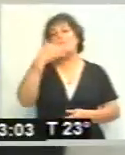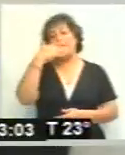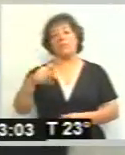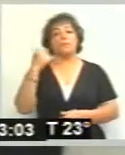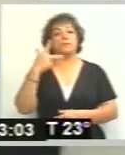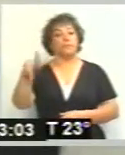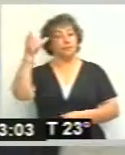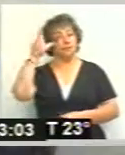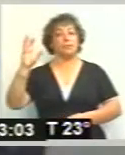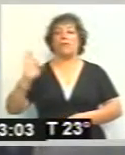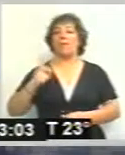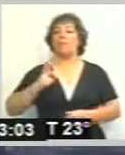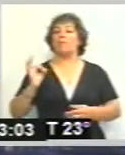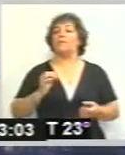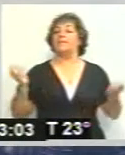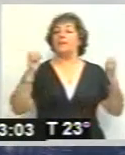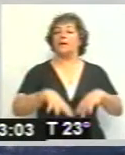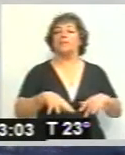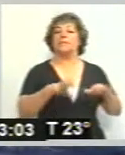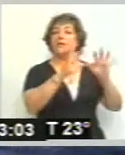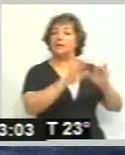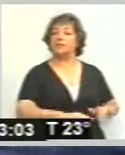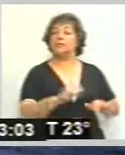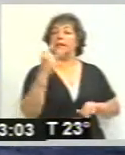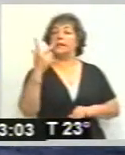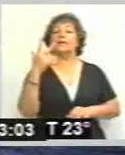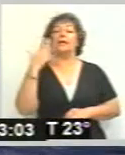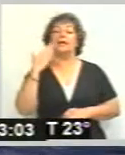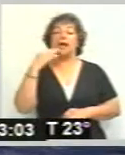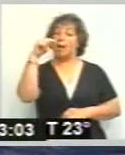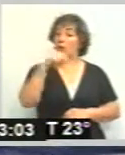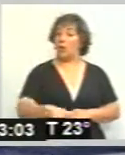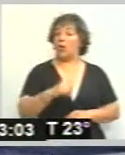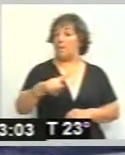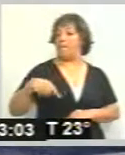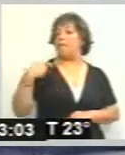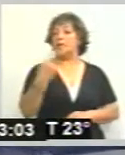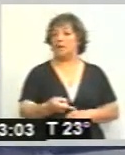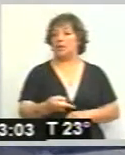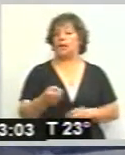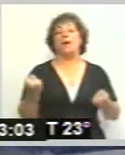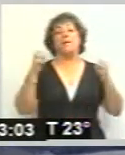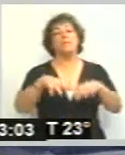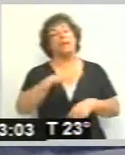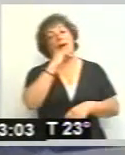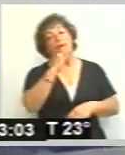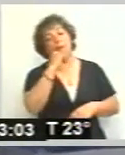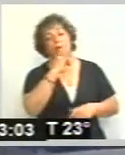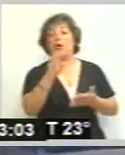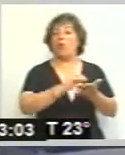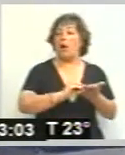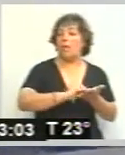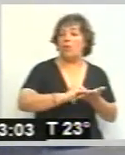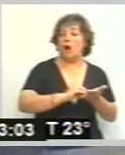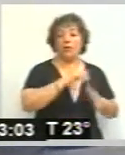38 años comienzan los alegatos a las 3 de la tarde. Hoy y mañana van a ser los alegatos. Empiezan hablando los abogados de la querella, que